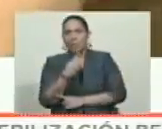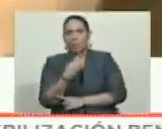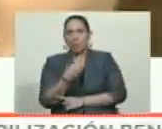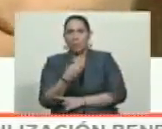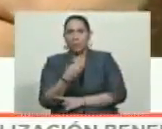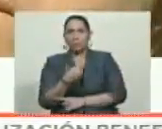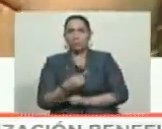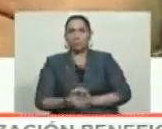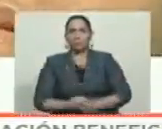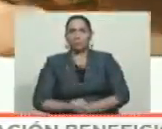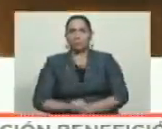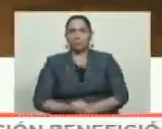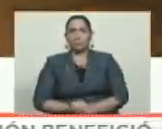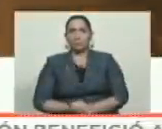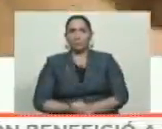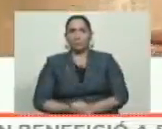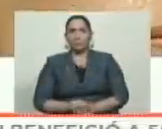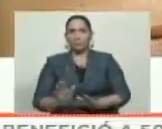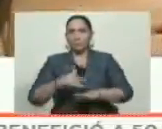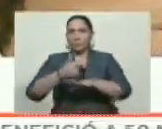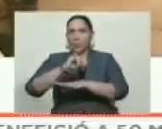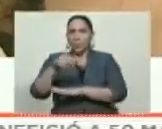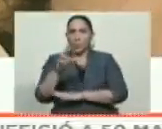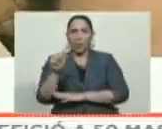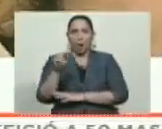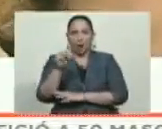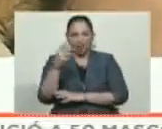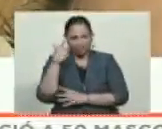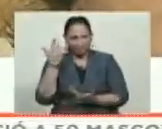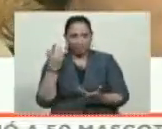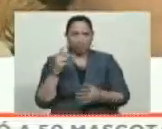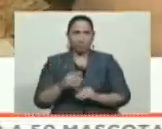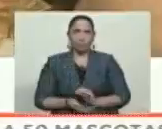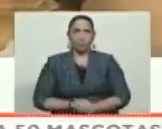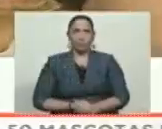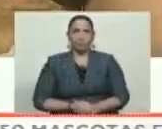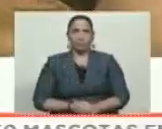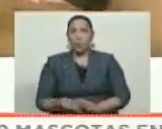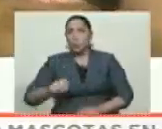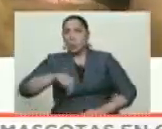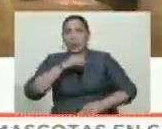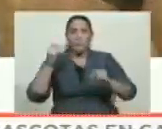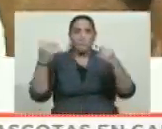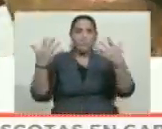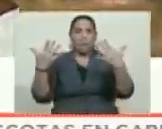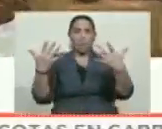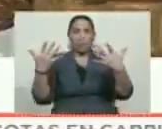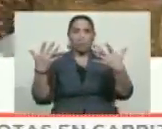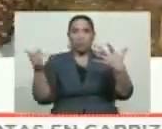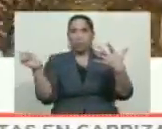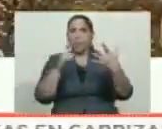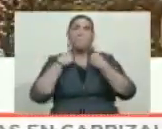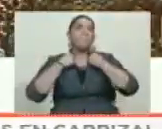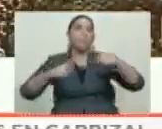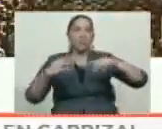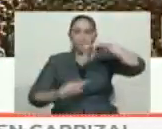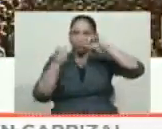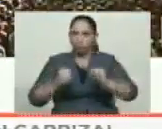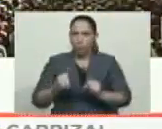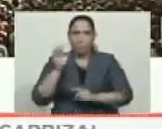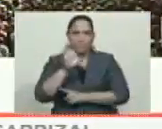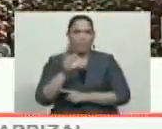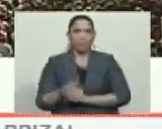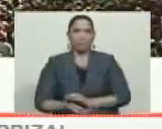José Rondón, allá en Pantano de Vargas, en nuestras manos no se perderá la revolución, no se perderá la